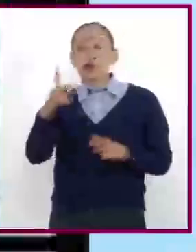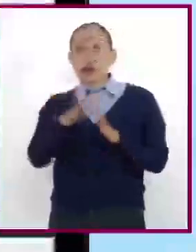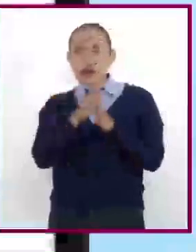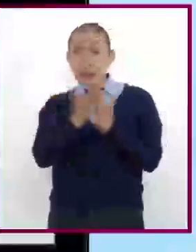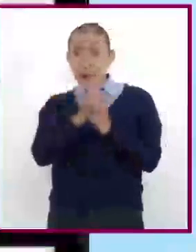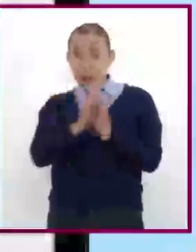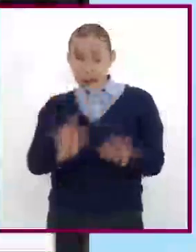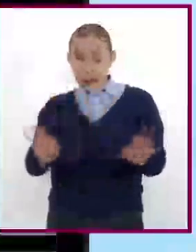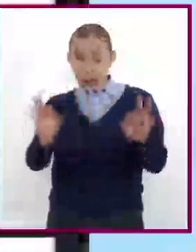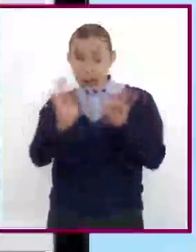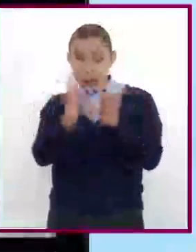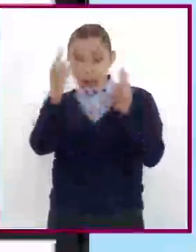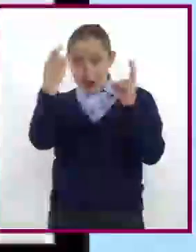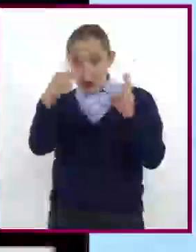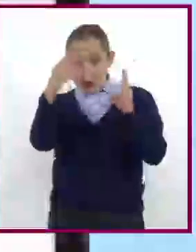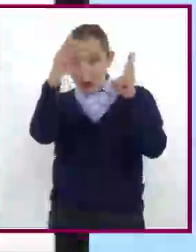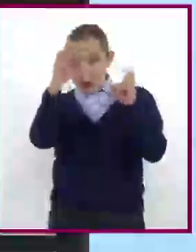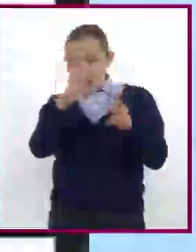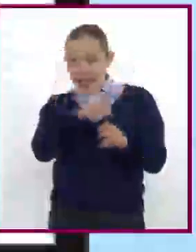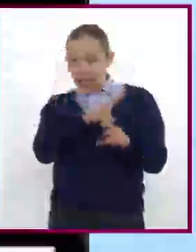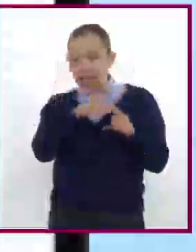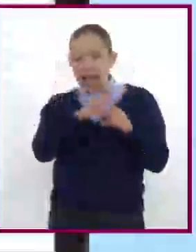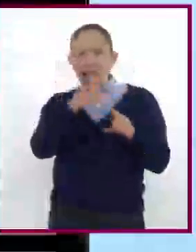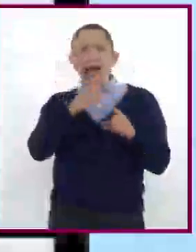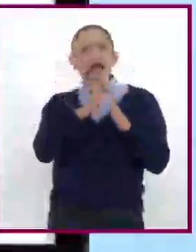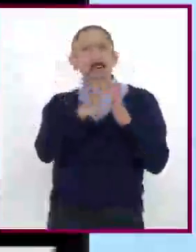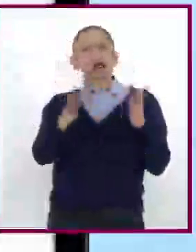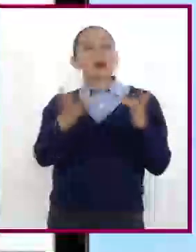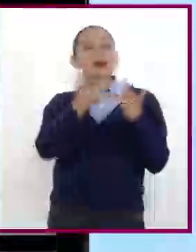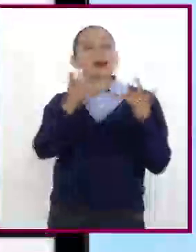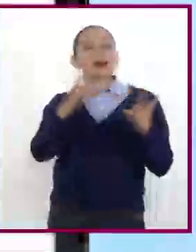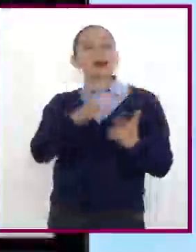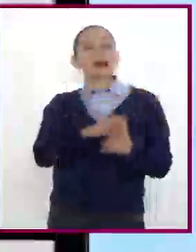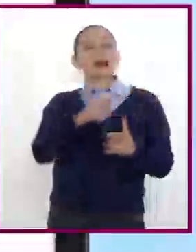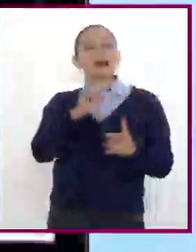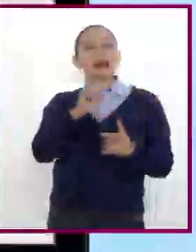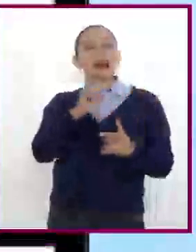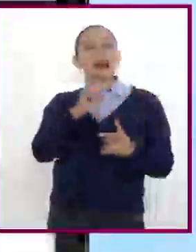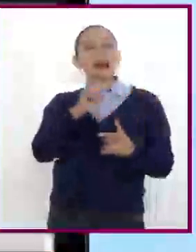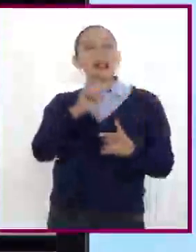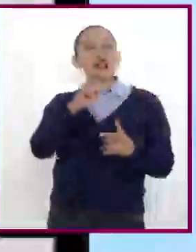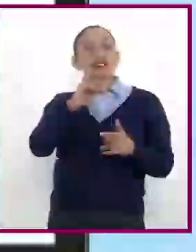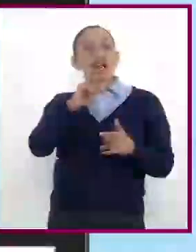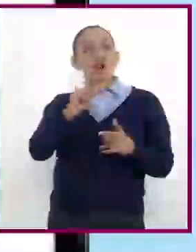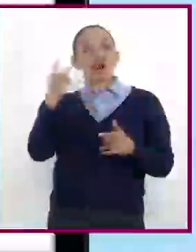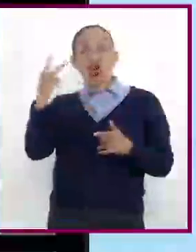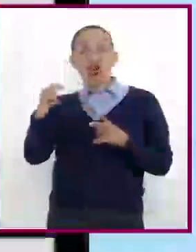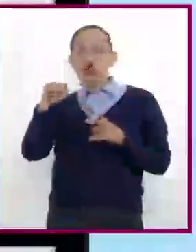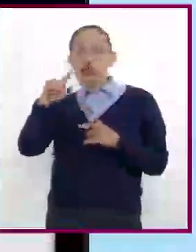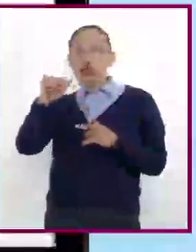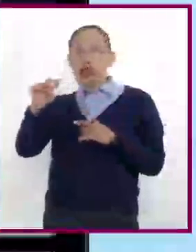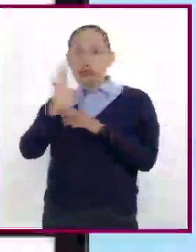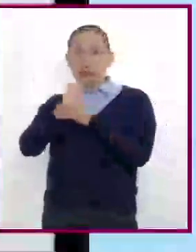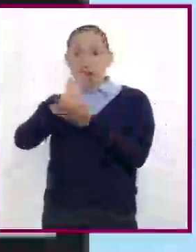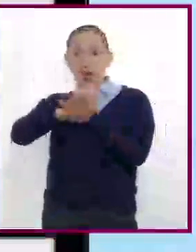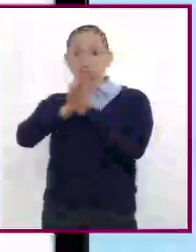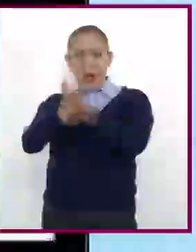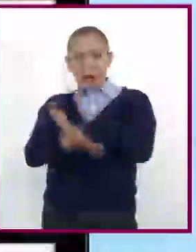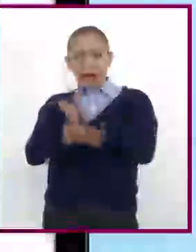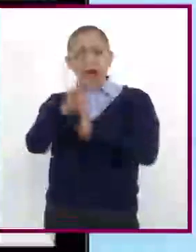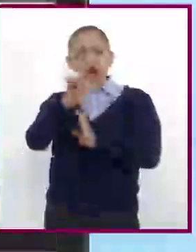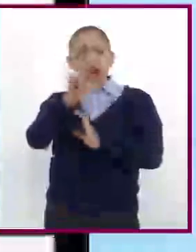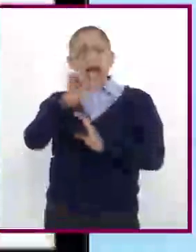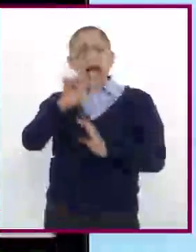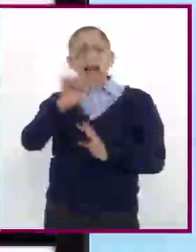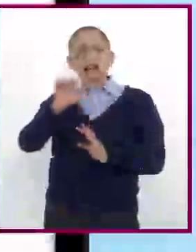obras más destacadas pueden mencionarse el libro de cuentos Sed y 2 novelas que se convierten en películas,